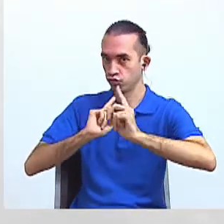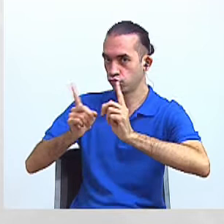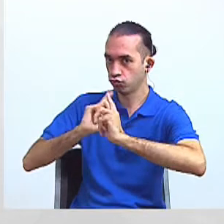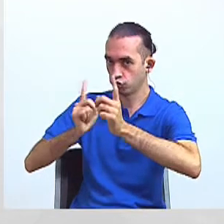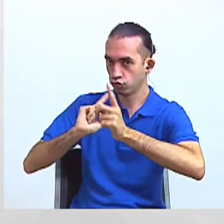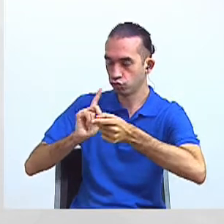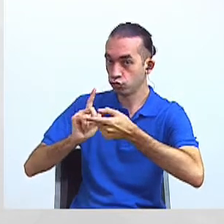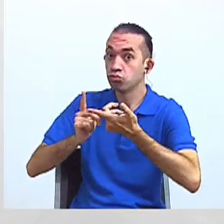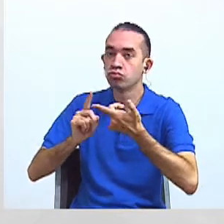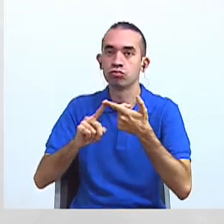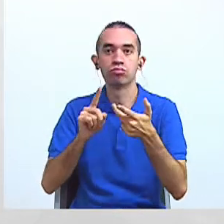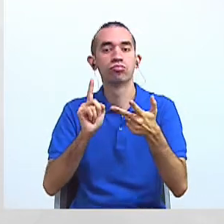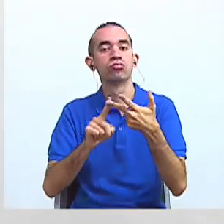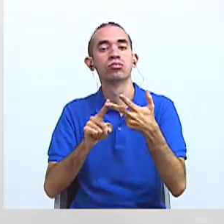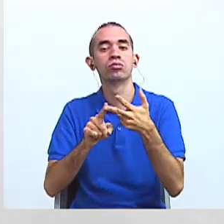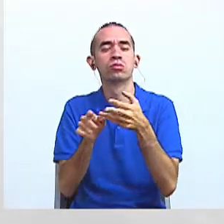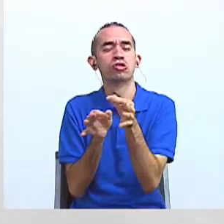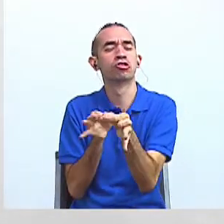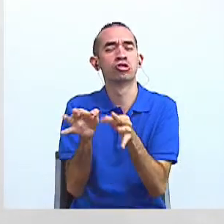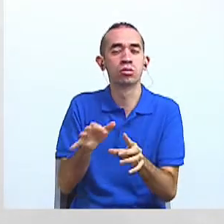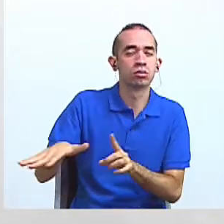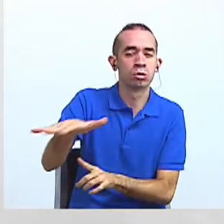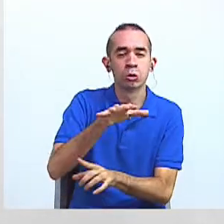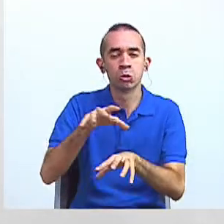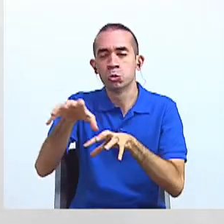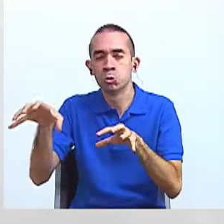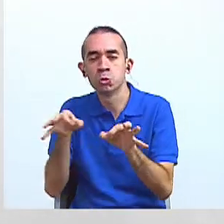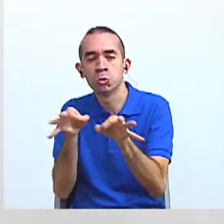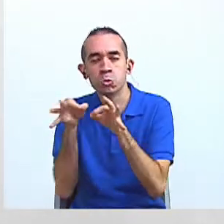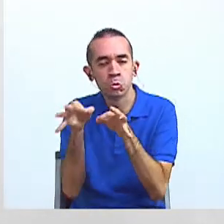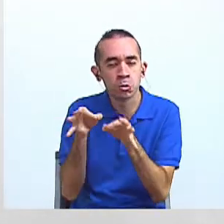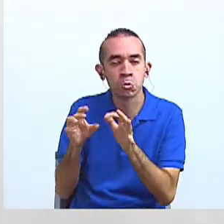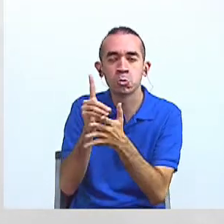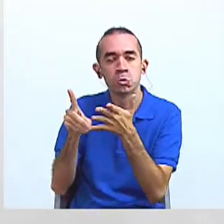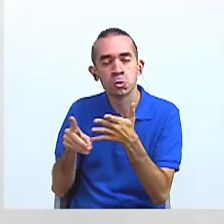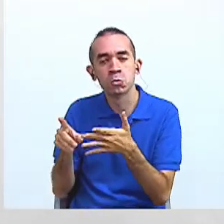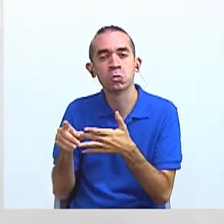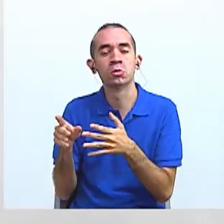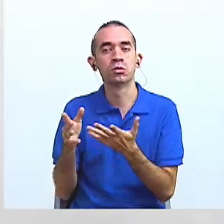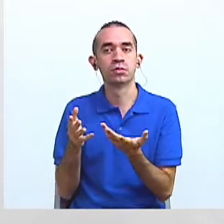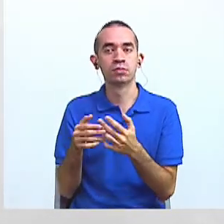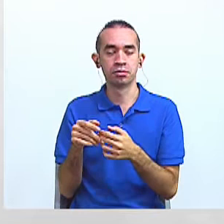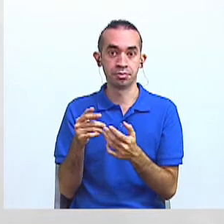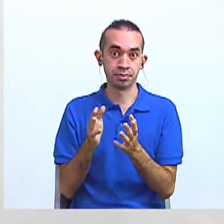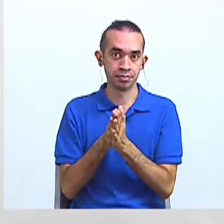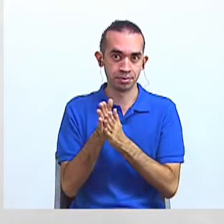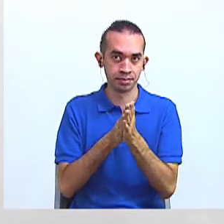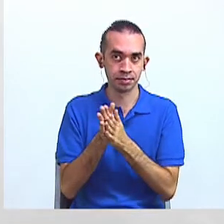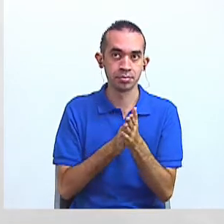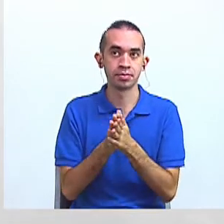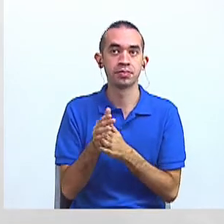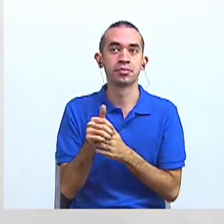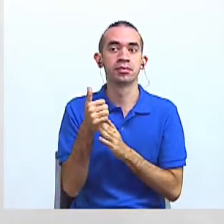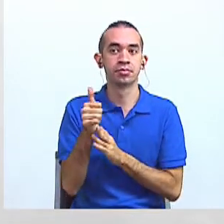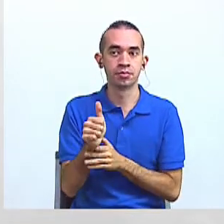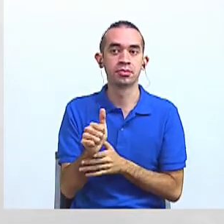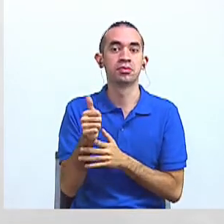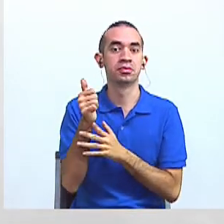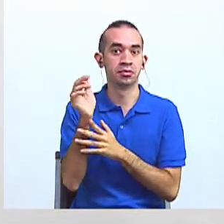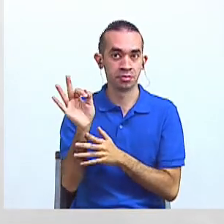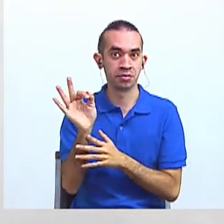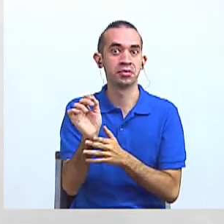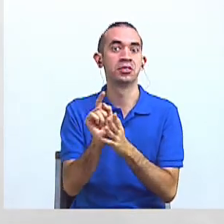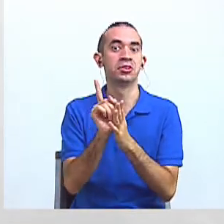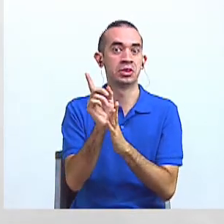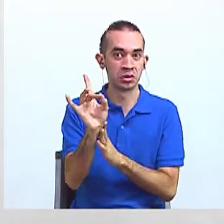¿Diálogos? ¿O se presentan en descripciones? Corre tiempo. 10, 9,